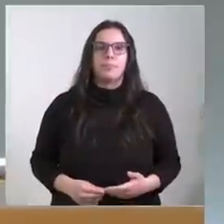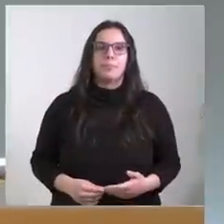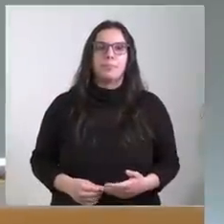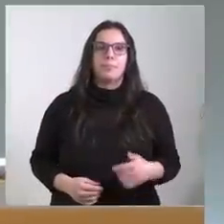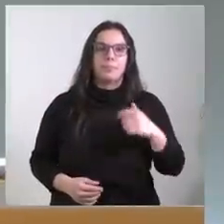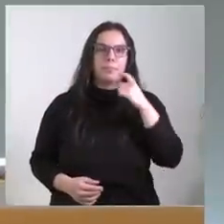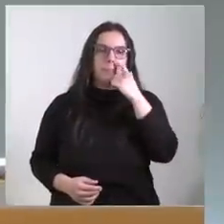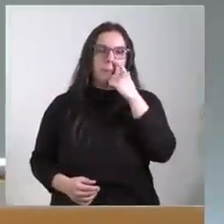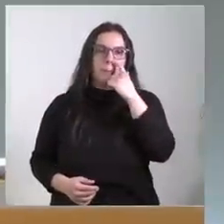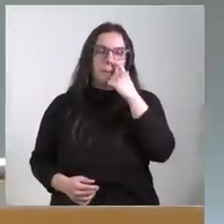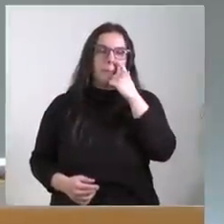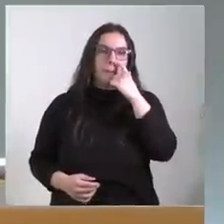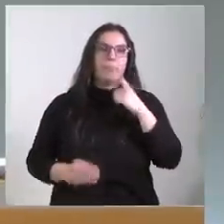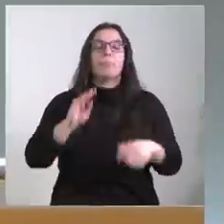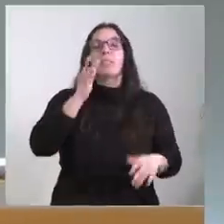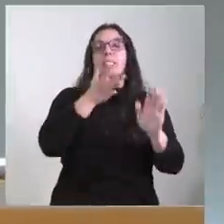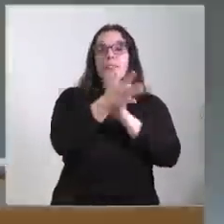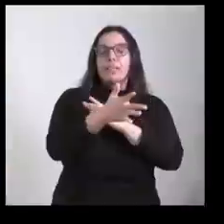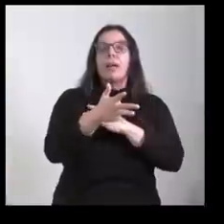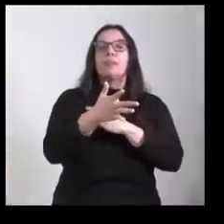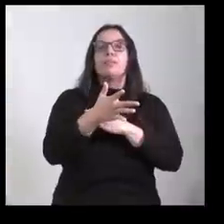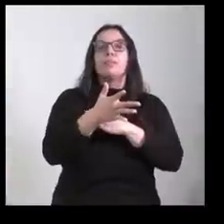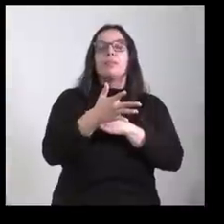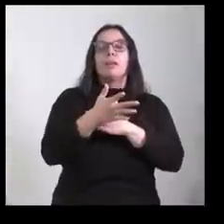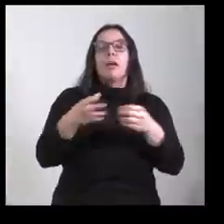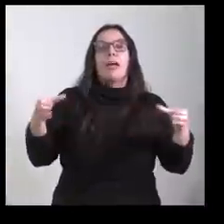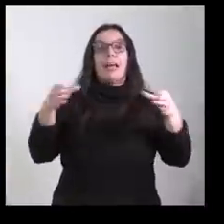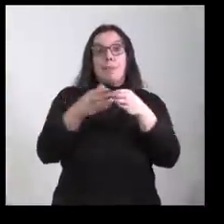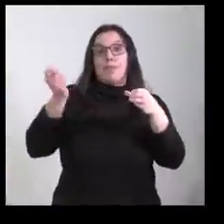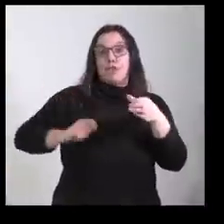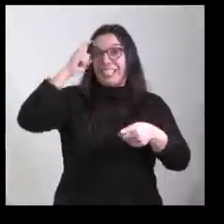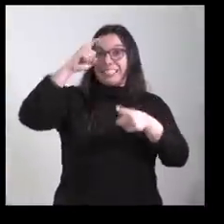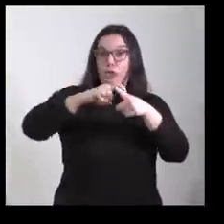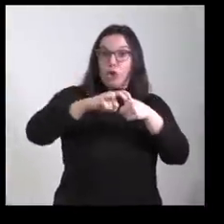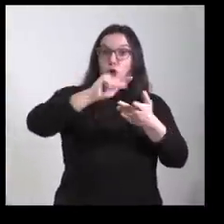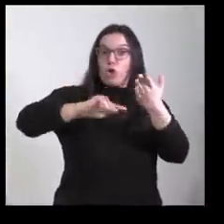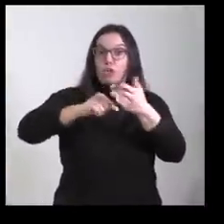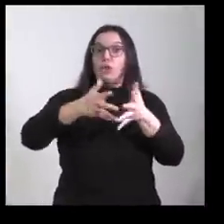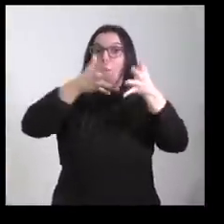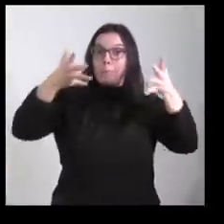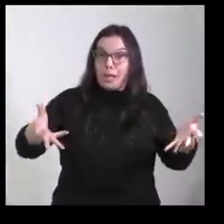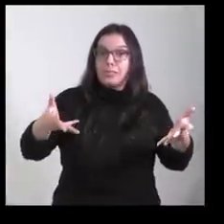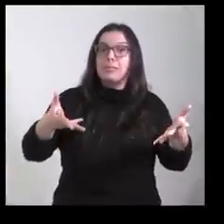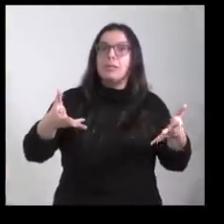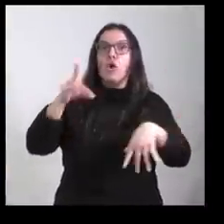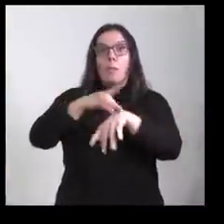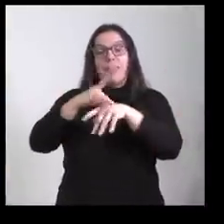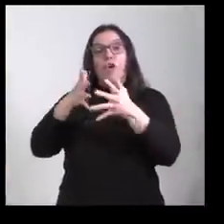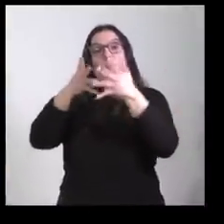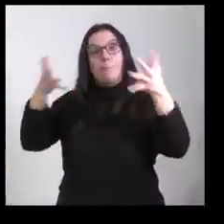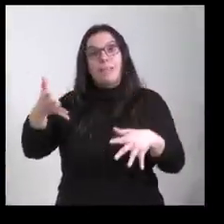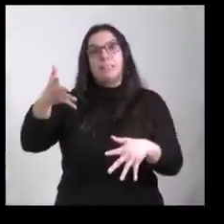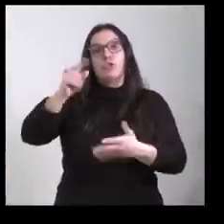sí punto si va a haber más psicólogos y se va a redoblar la plantilla O se va a fomentar se va a ver más más médicos para que puedan